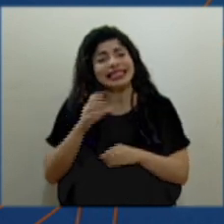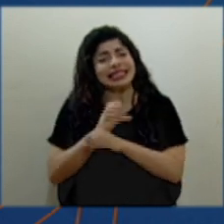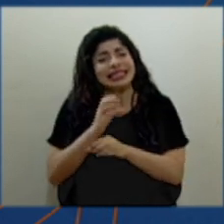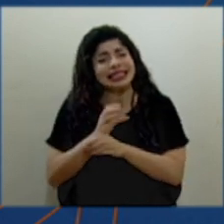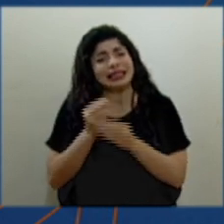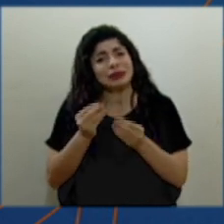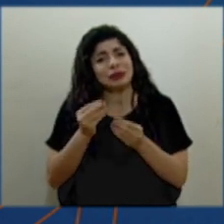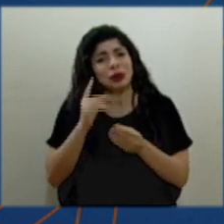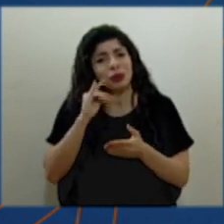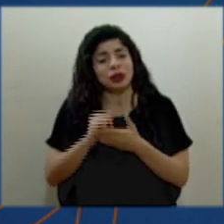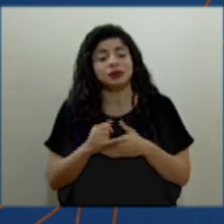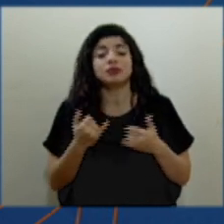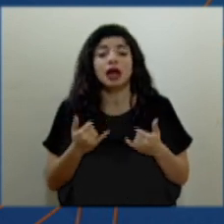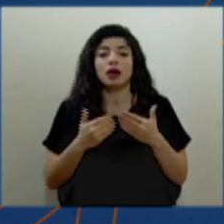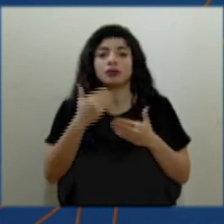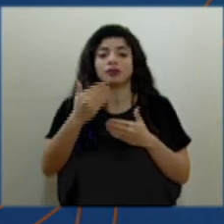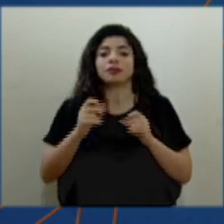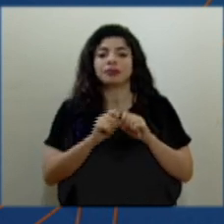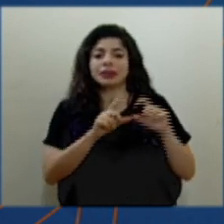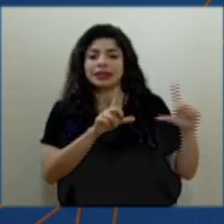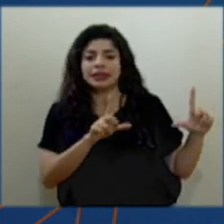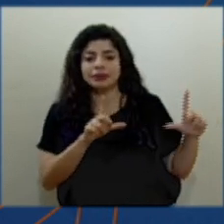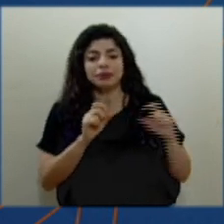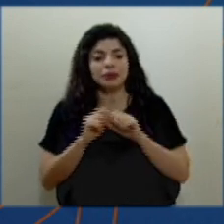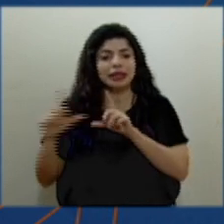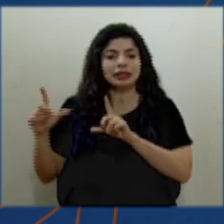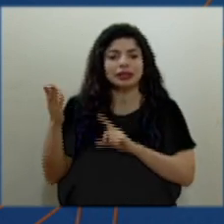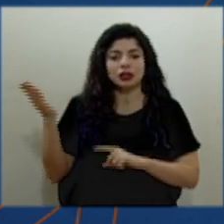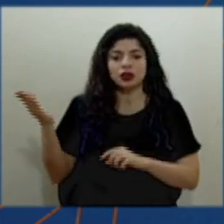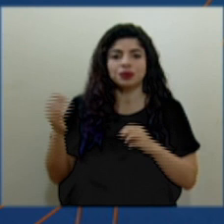cuidando. Pasemos a la siguiente diapositiva.